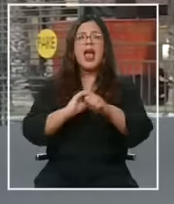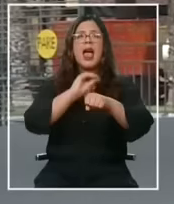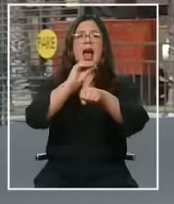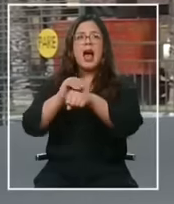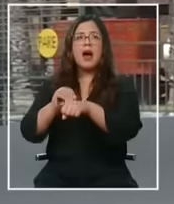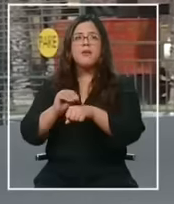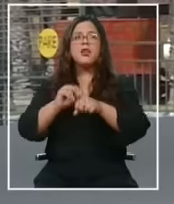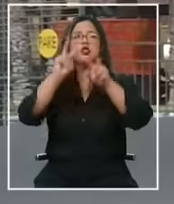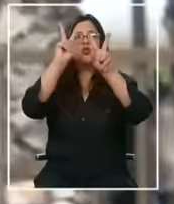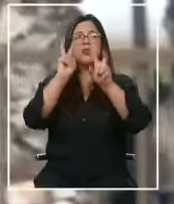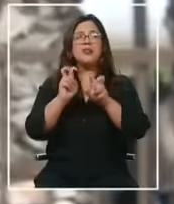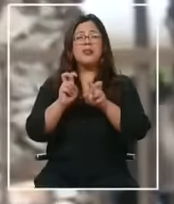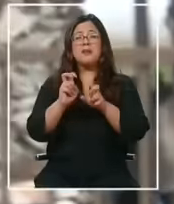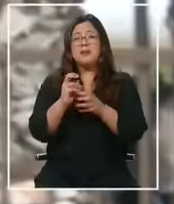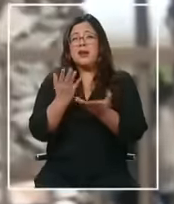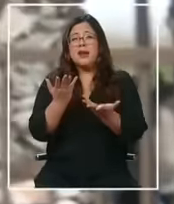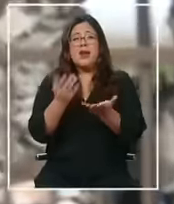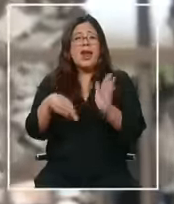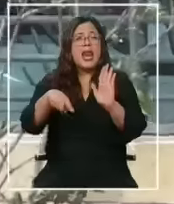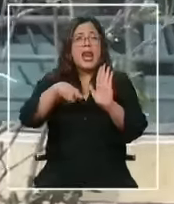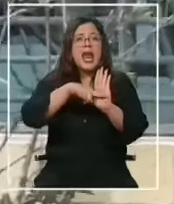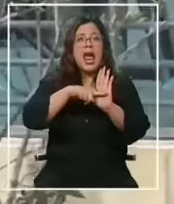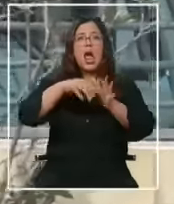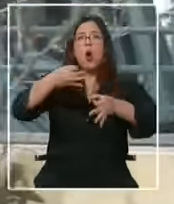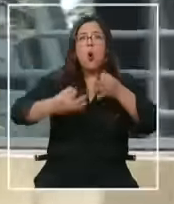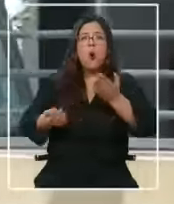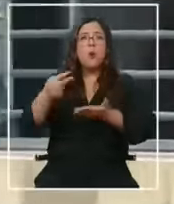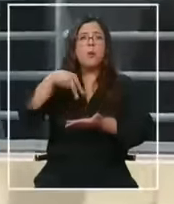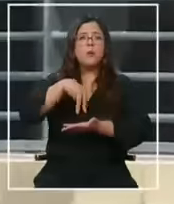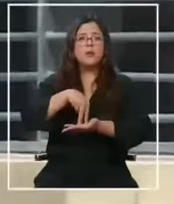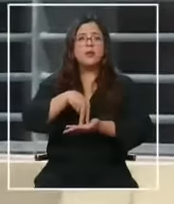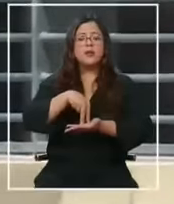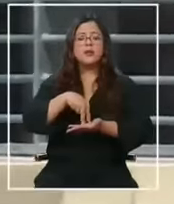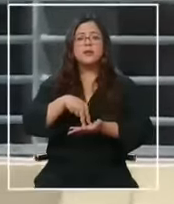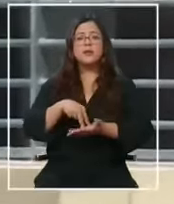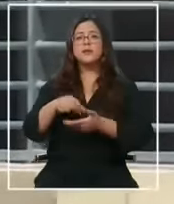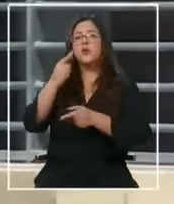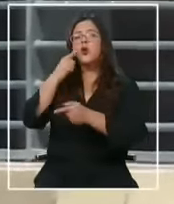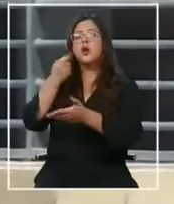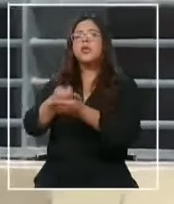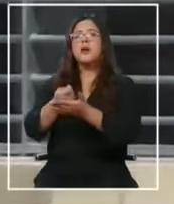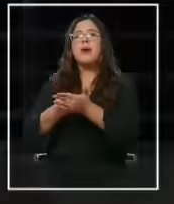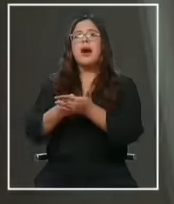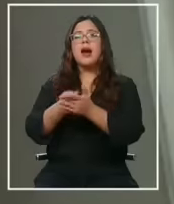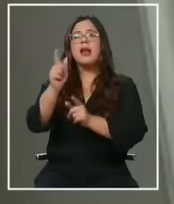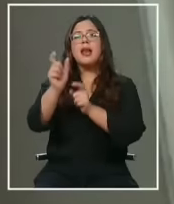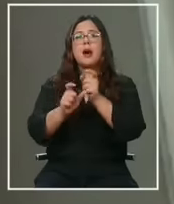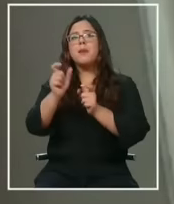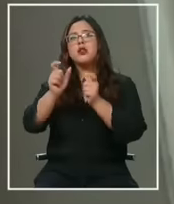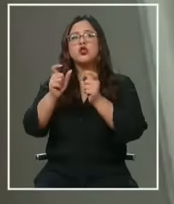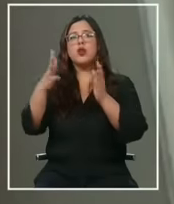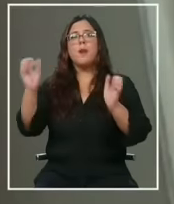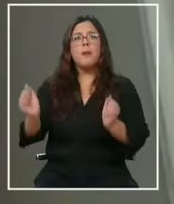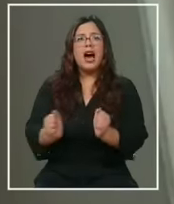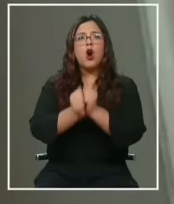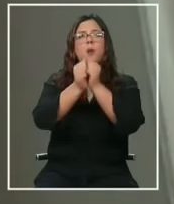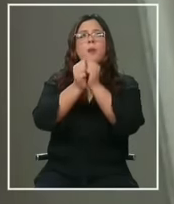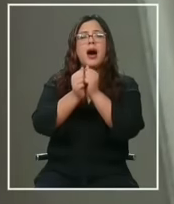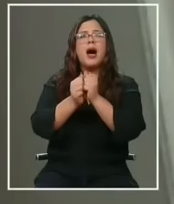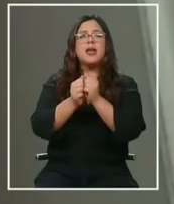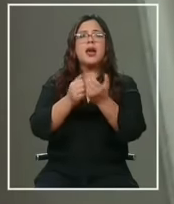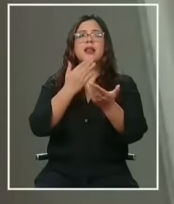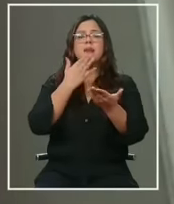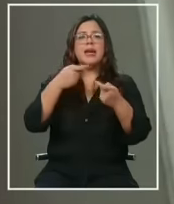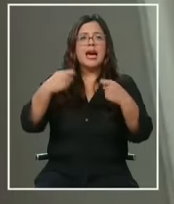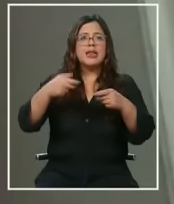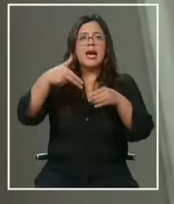el costo desproporcionado que significaría un juicio presencial. Hay que pagar viático al personal, hay que gastar en petróleo, en